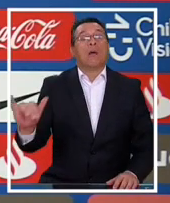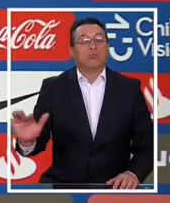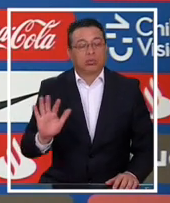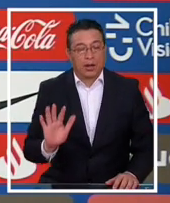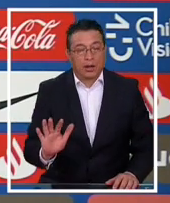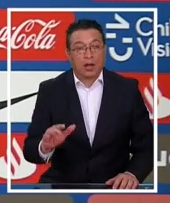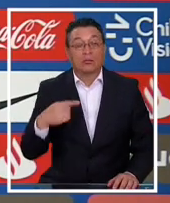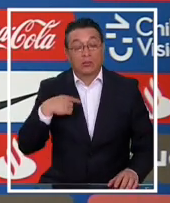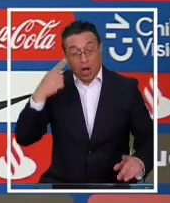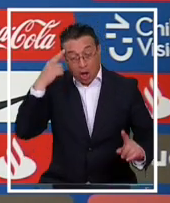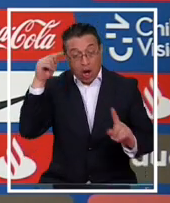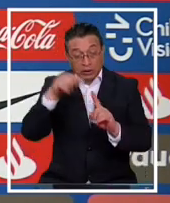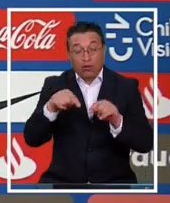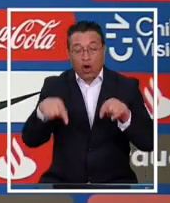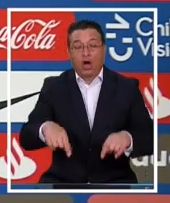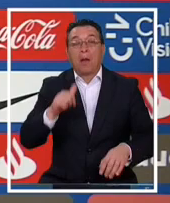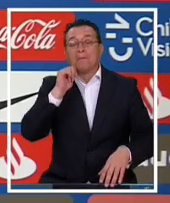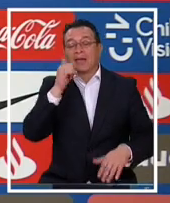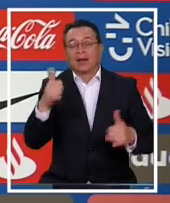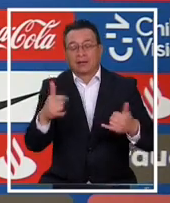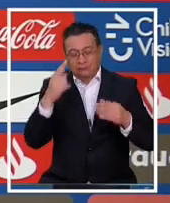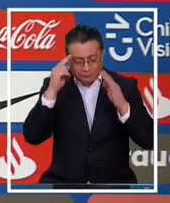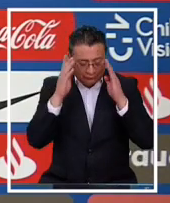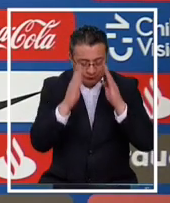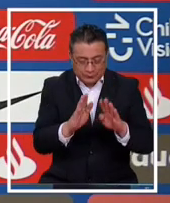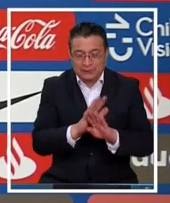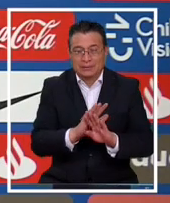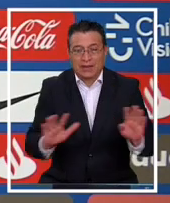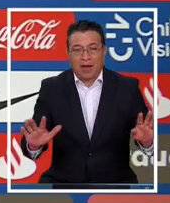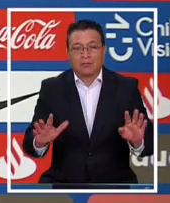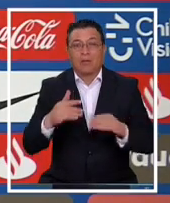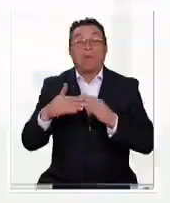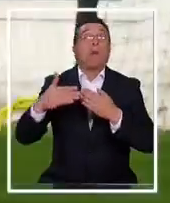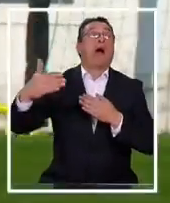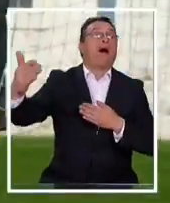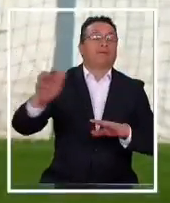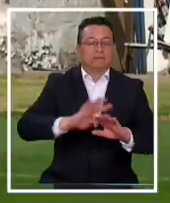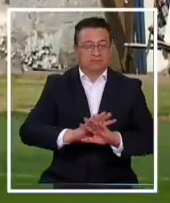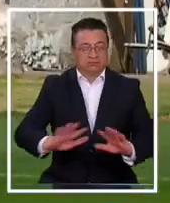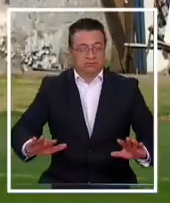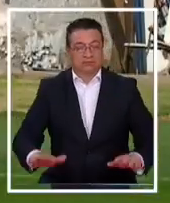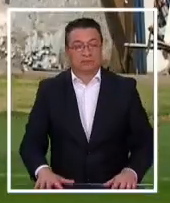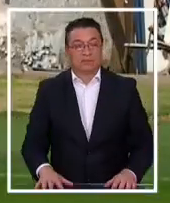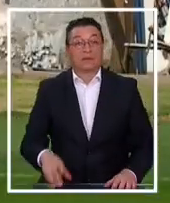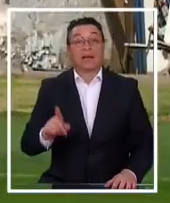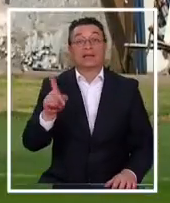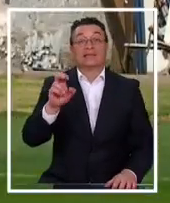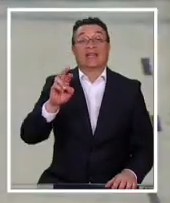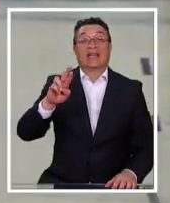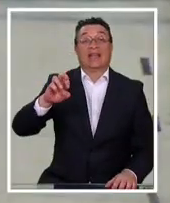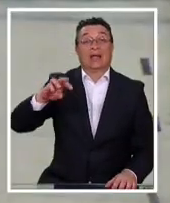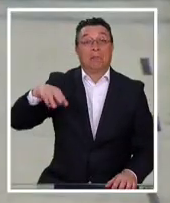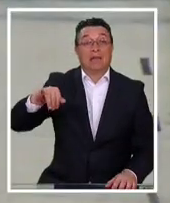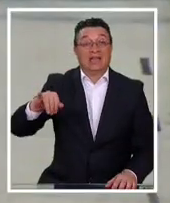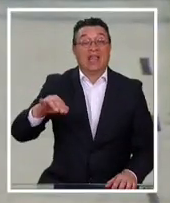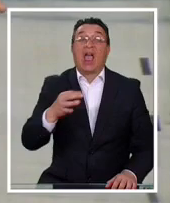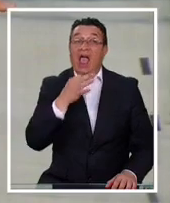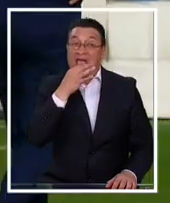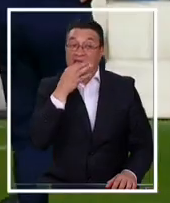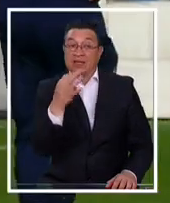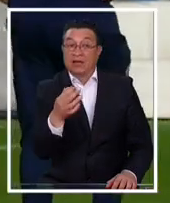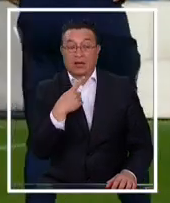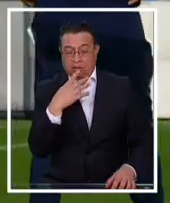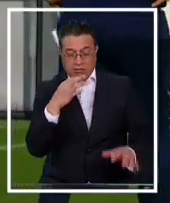Nuestro objetivo hoy es el partido de mañana, no mucho más, no miramos mucho más adelante. Desde la Seremi de Salud aseguraron no poder